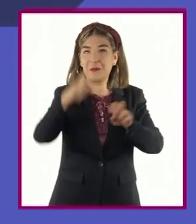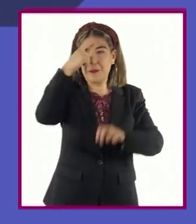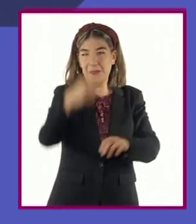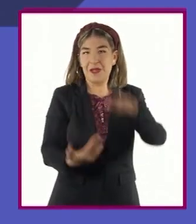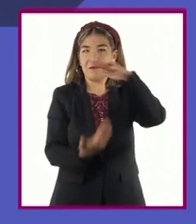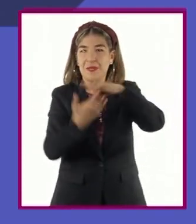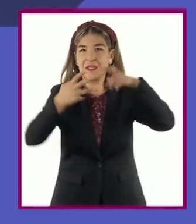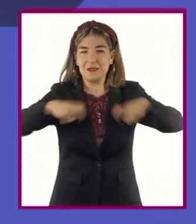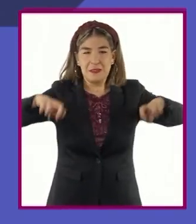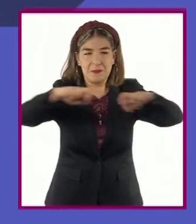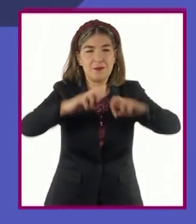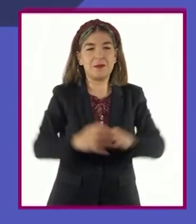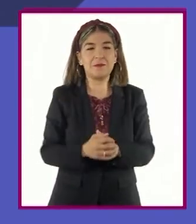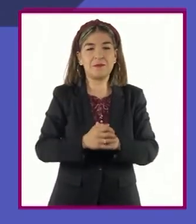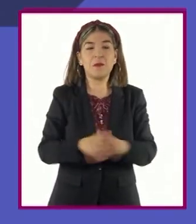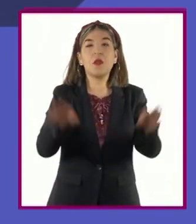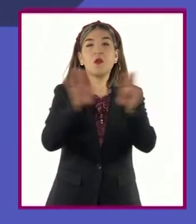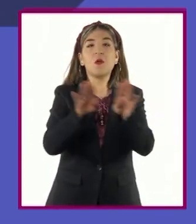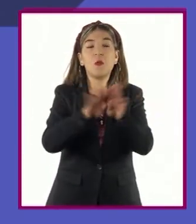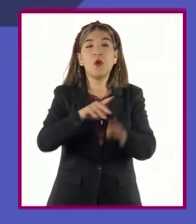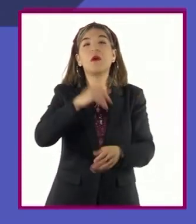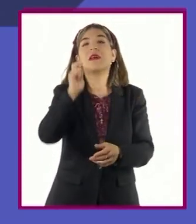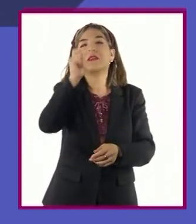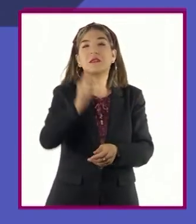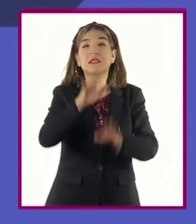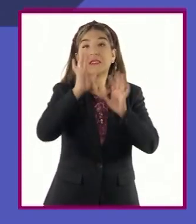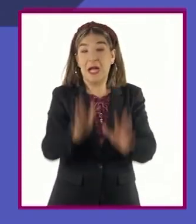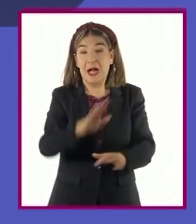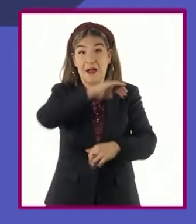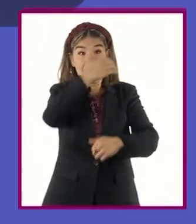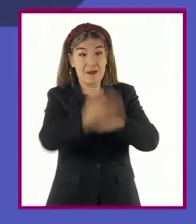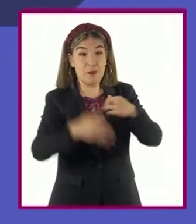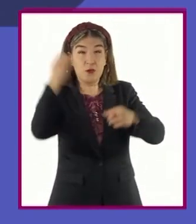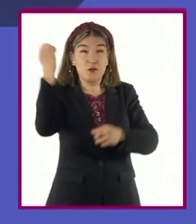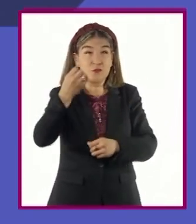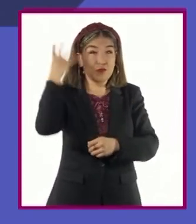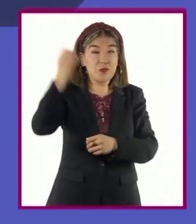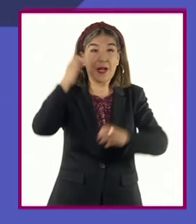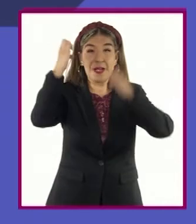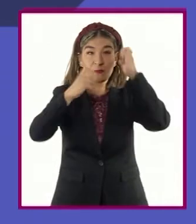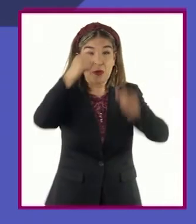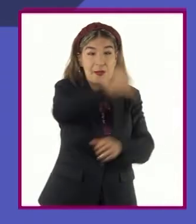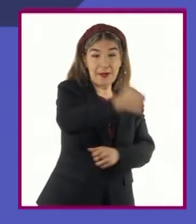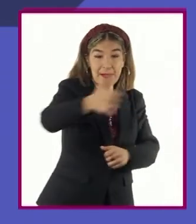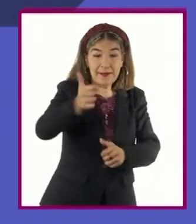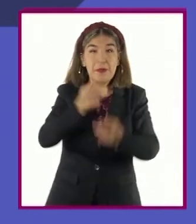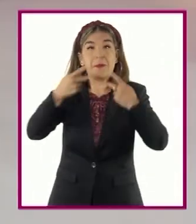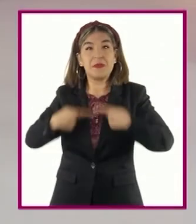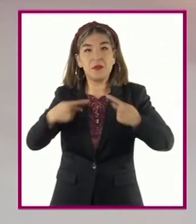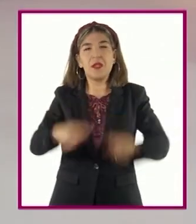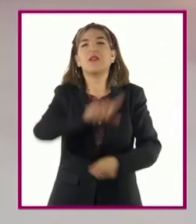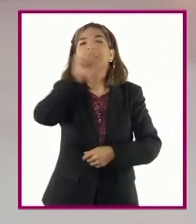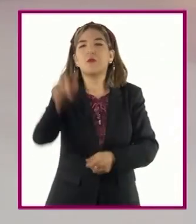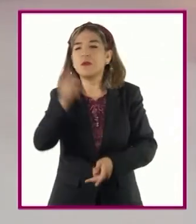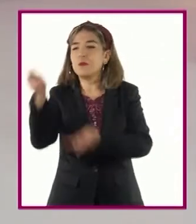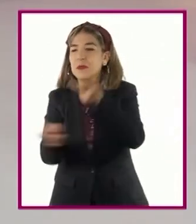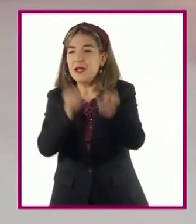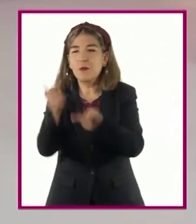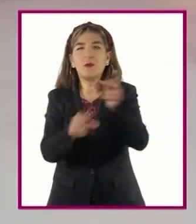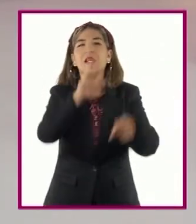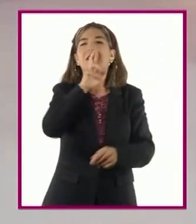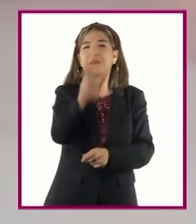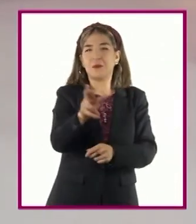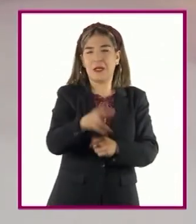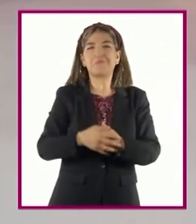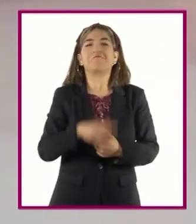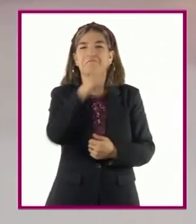6. Abrir un espacio de preguntas y comentarios al término de las exposiciones de los panelistas. Me parece ideal